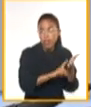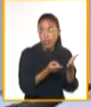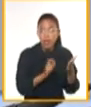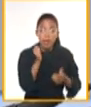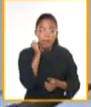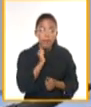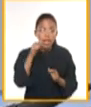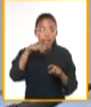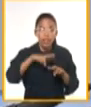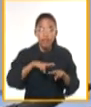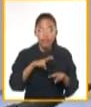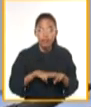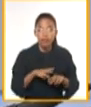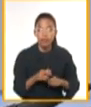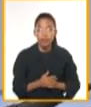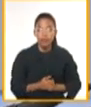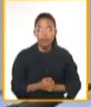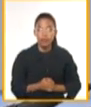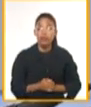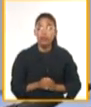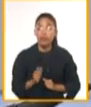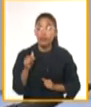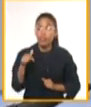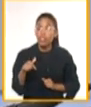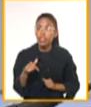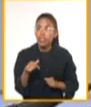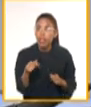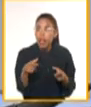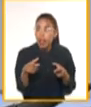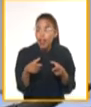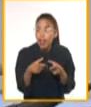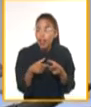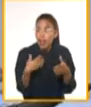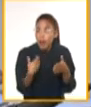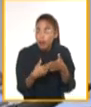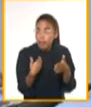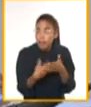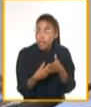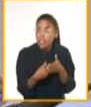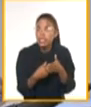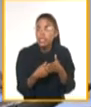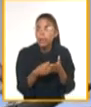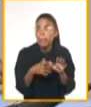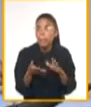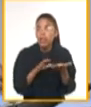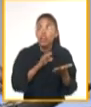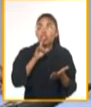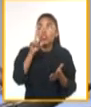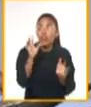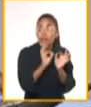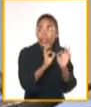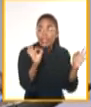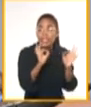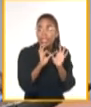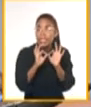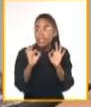subestación. Es una subestación compleja. A esa subestación entran 9 líneas de transmisión a 110.000